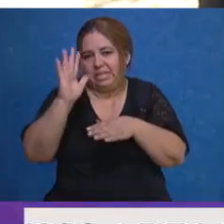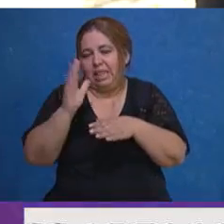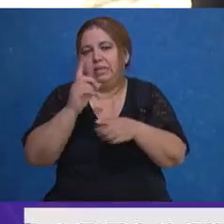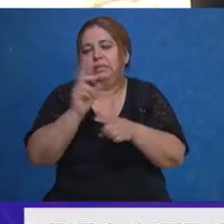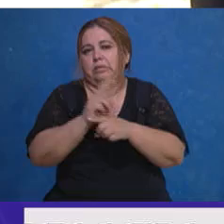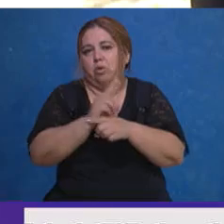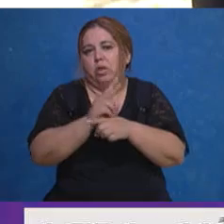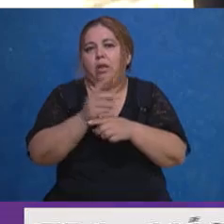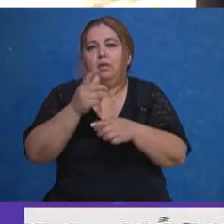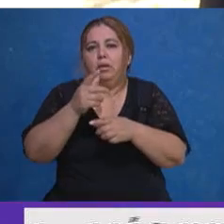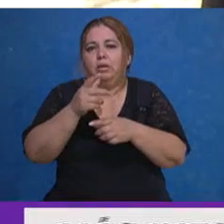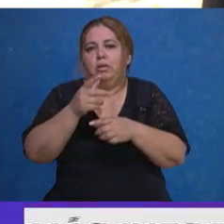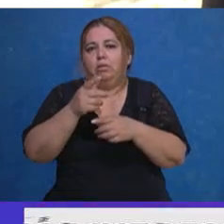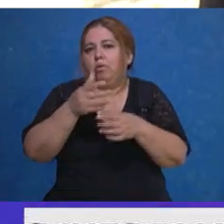ser,